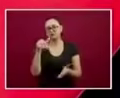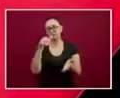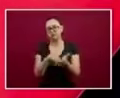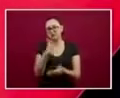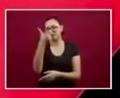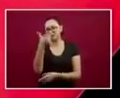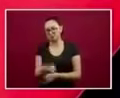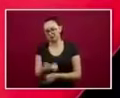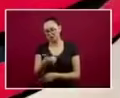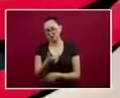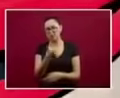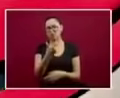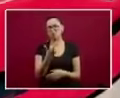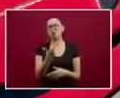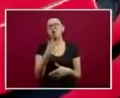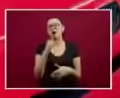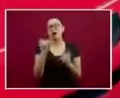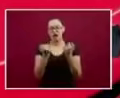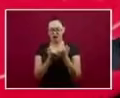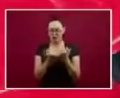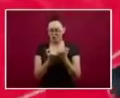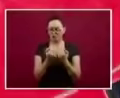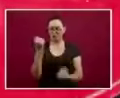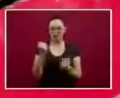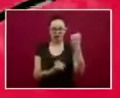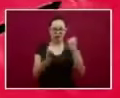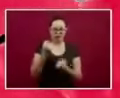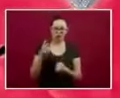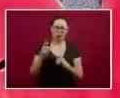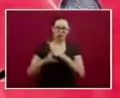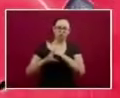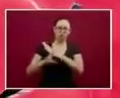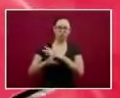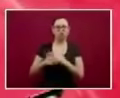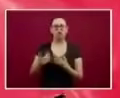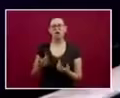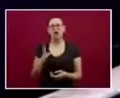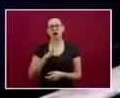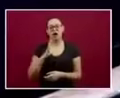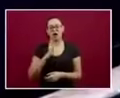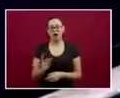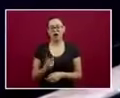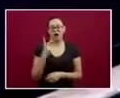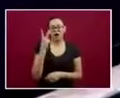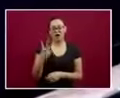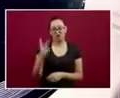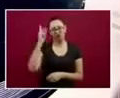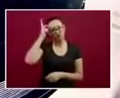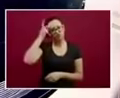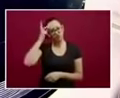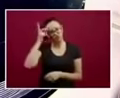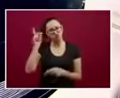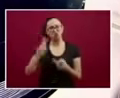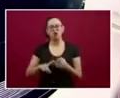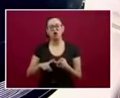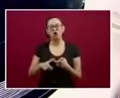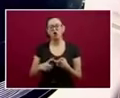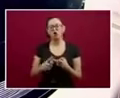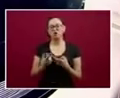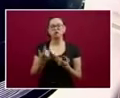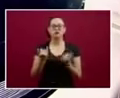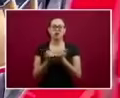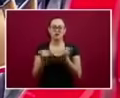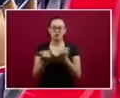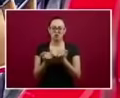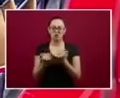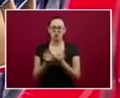y siempre se han utilizado para proteger a las víctimas. Hay muchas chicas que pueden dar testimonio.